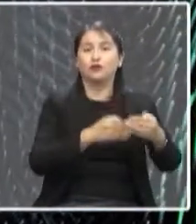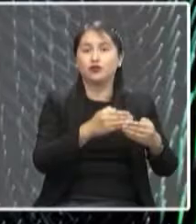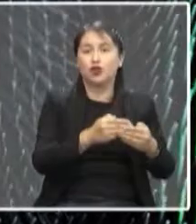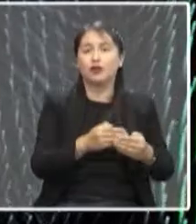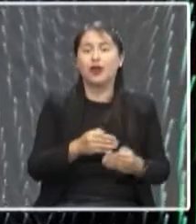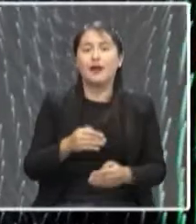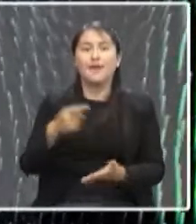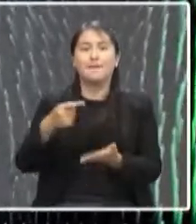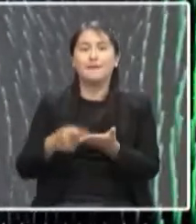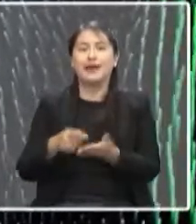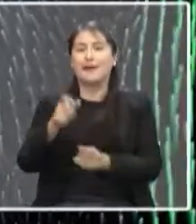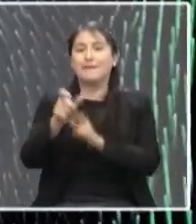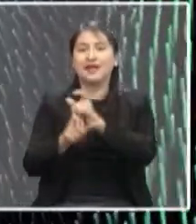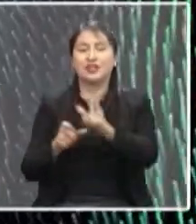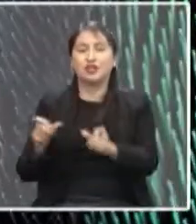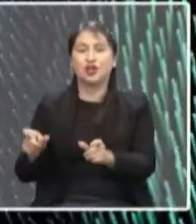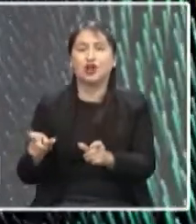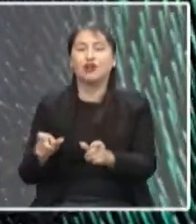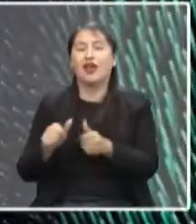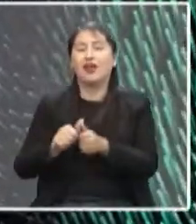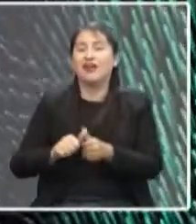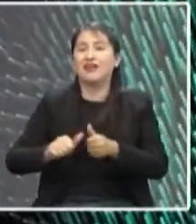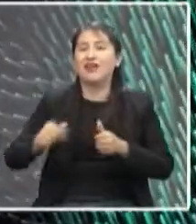que viven en comunidades rurales aisladas?